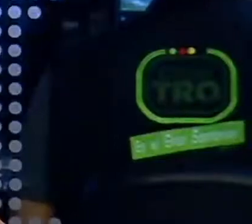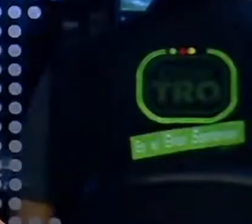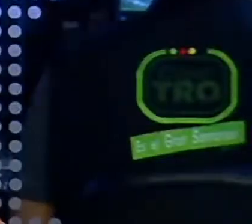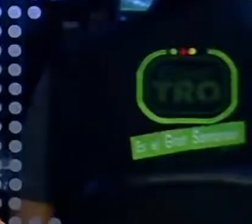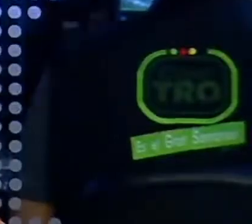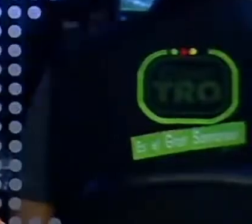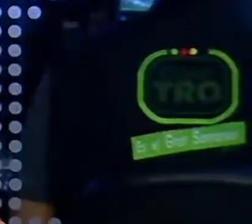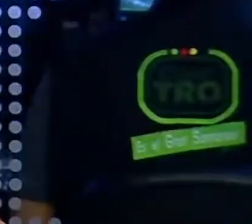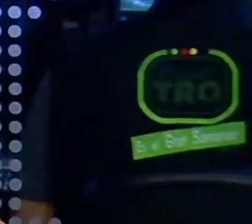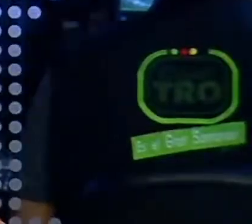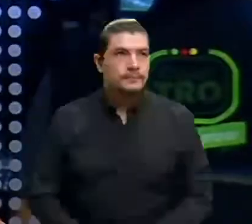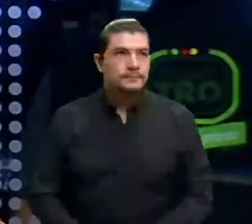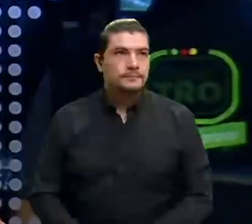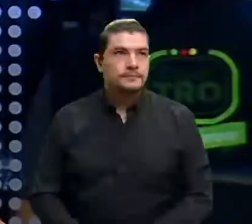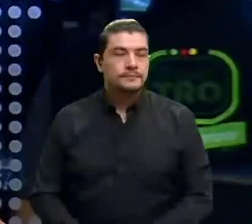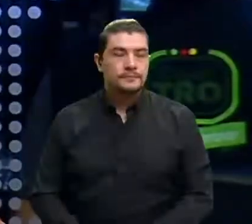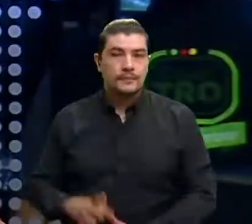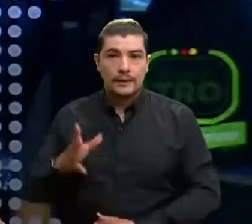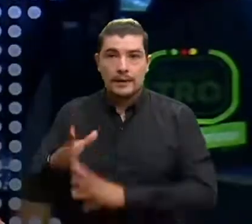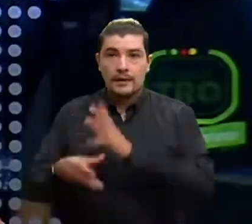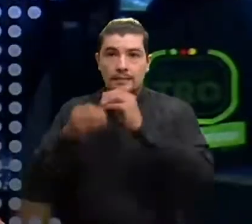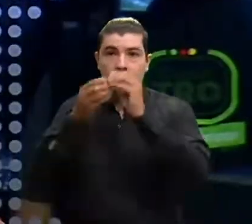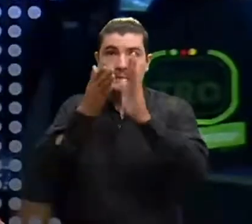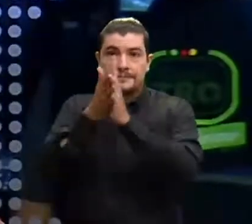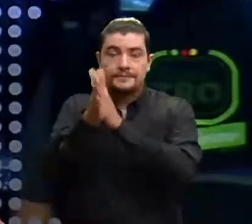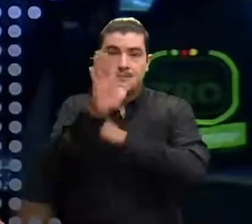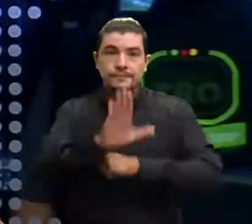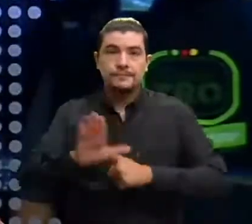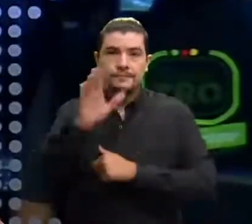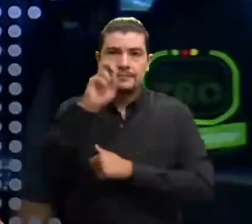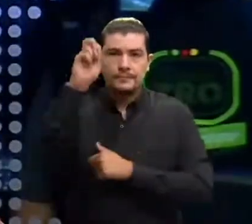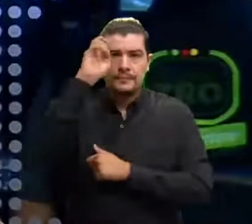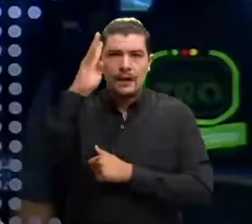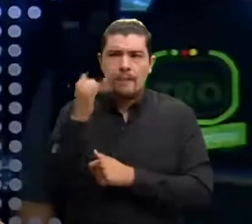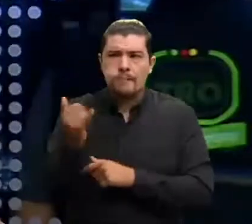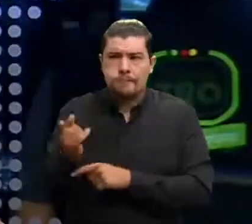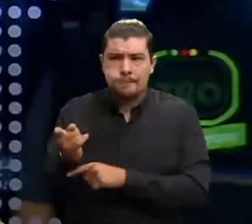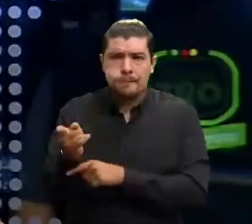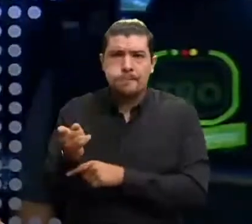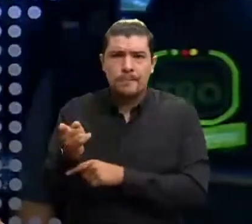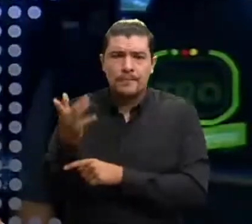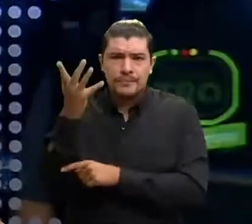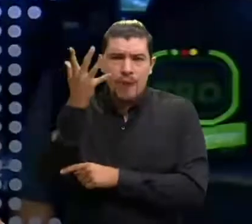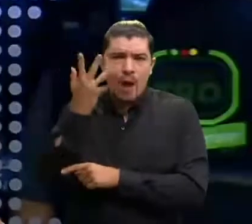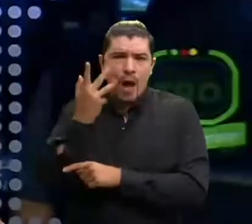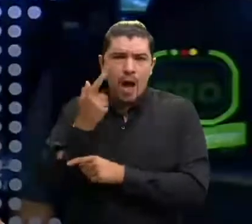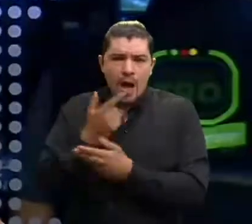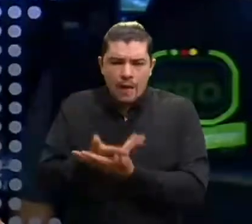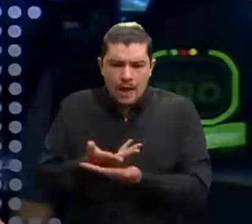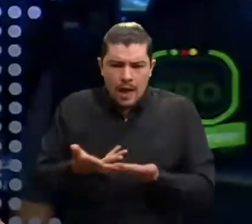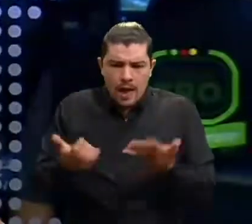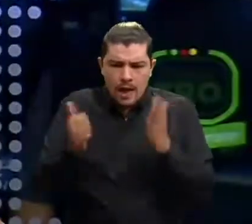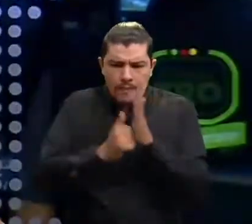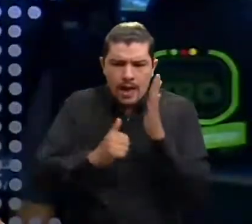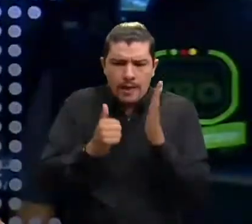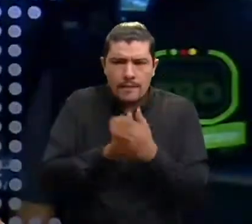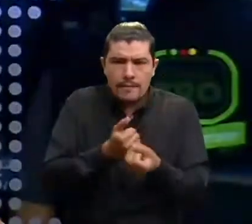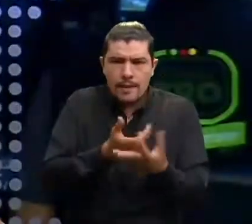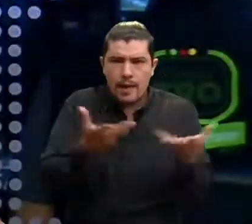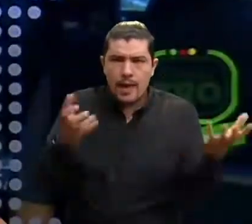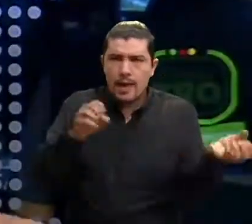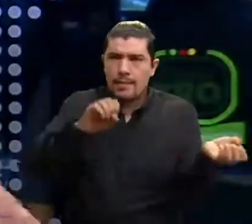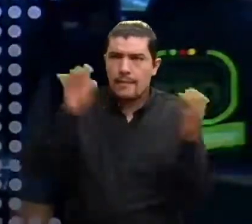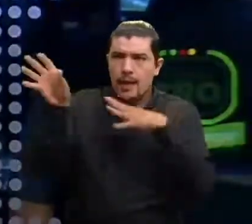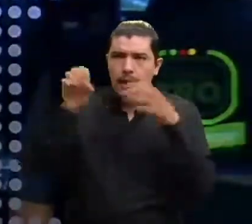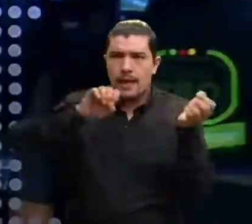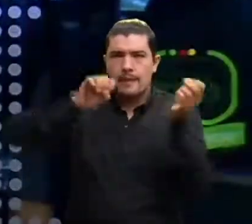Avanzamos con más información en Oriente Noticias. Norte de Santander es un departamento que diariamente explota minerales que son trasladados a diferentes partes del